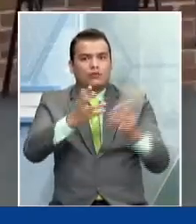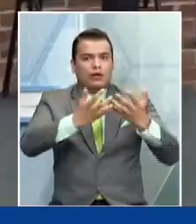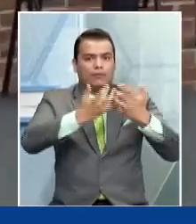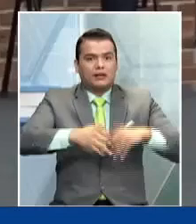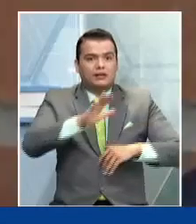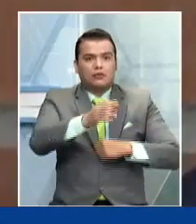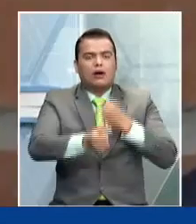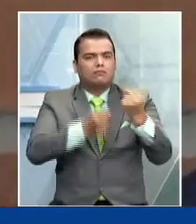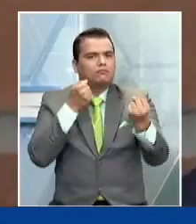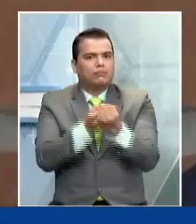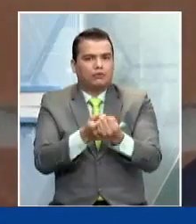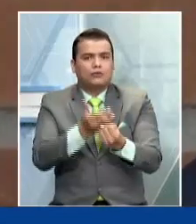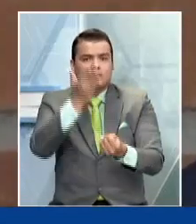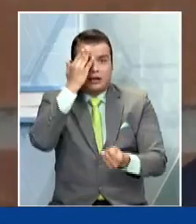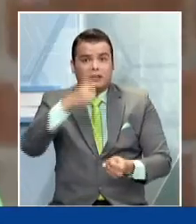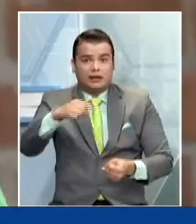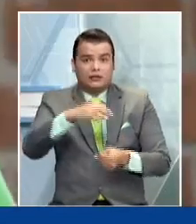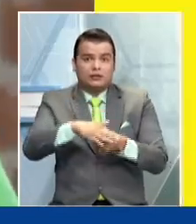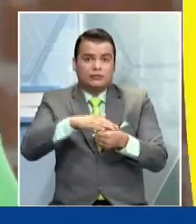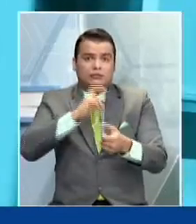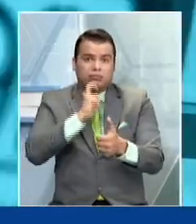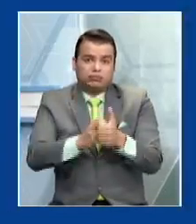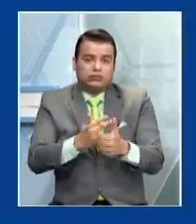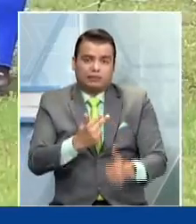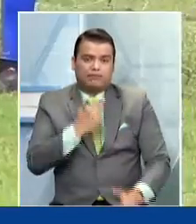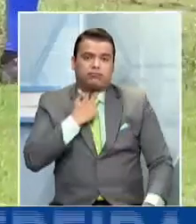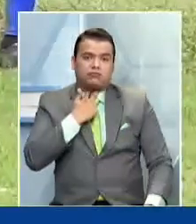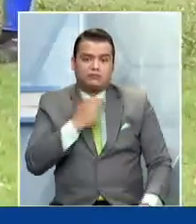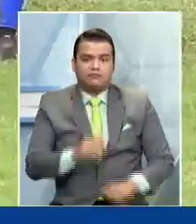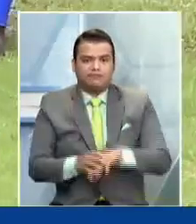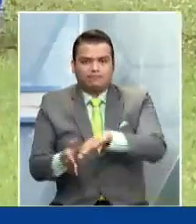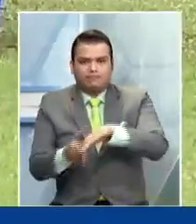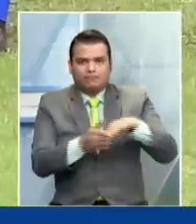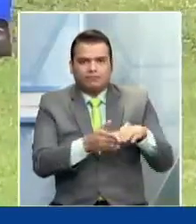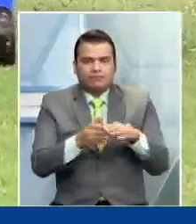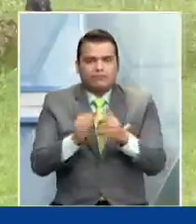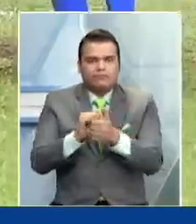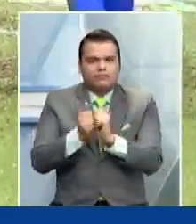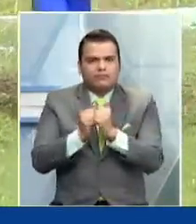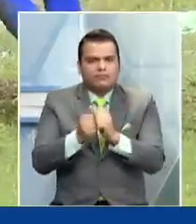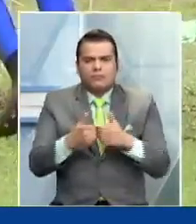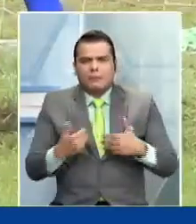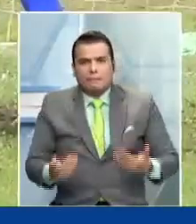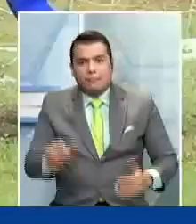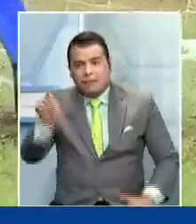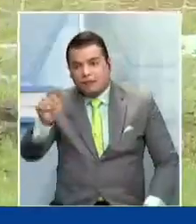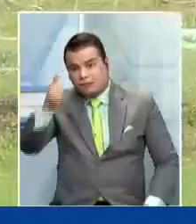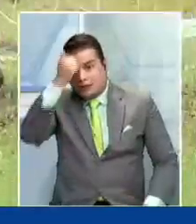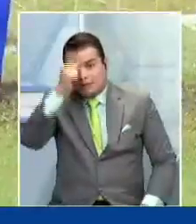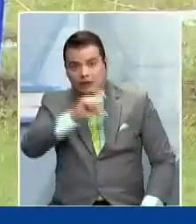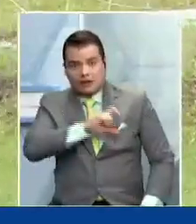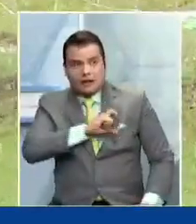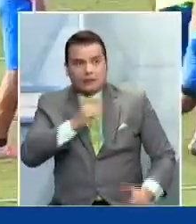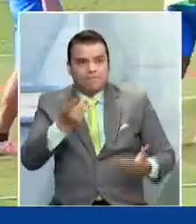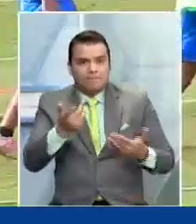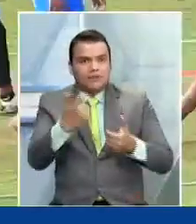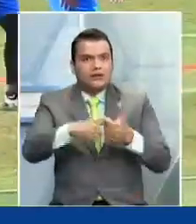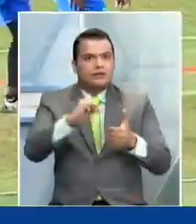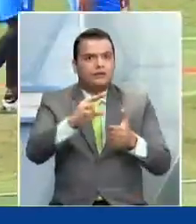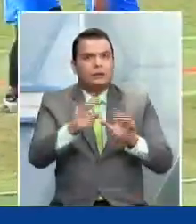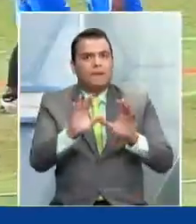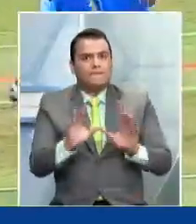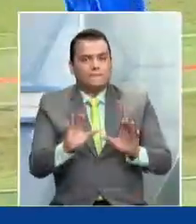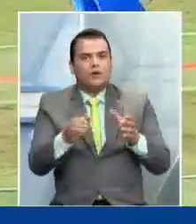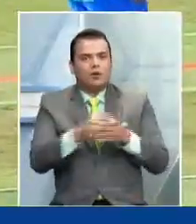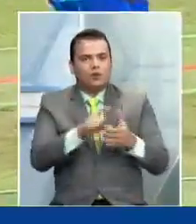nocturno, uno de los más golpeados con las restricciones. Y en deportes, con la duda de su figura palavecino, Deportivo Cali se desplaza